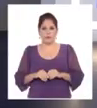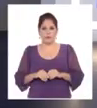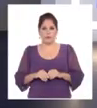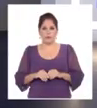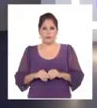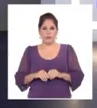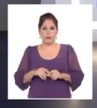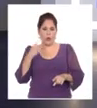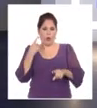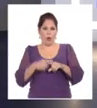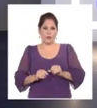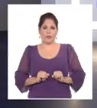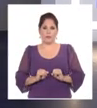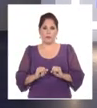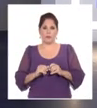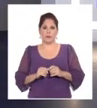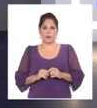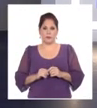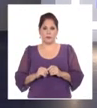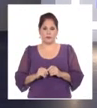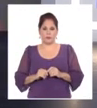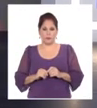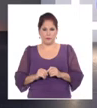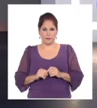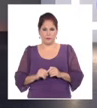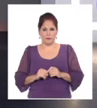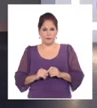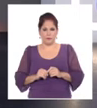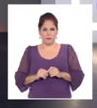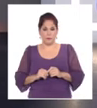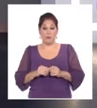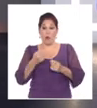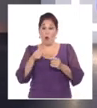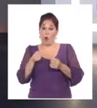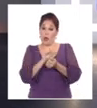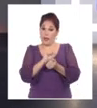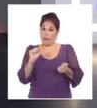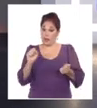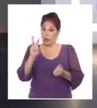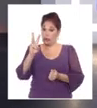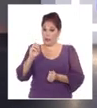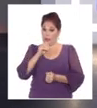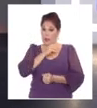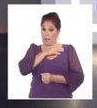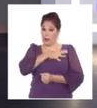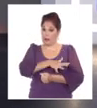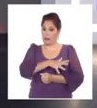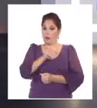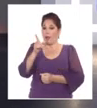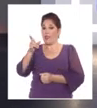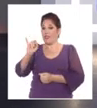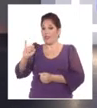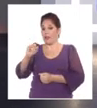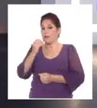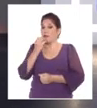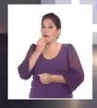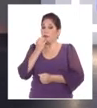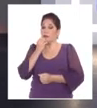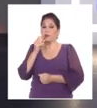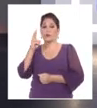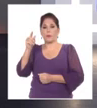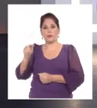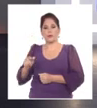veamos Qué sucede Más allá de la frontera cubanas el ejército sionista liberó a otros 30 palestinos a cambio de 10 israelíes y dos extranjeros retenidos en